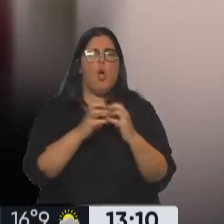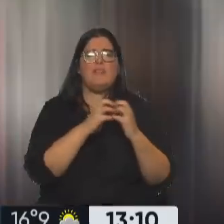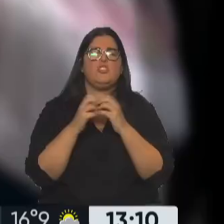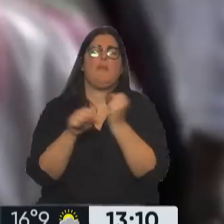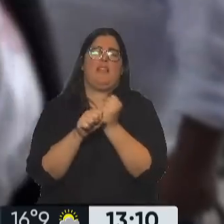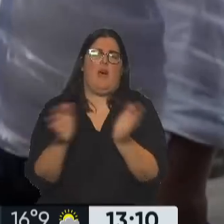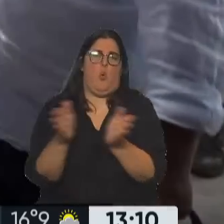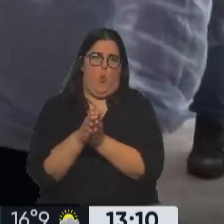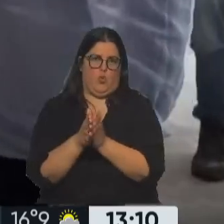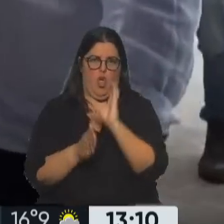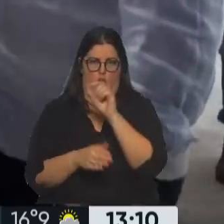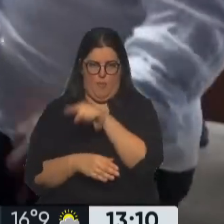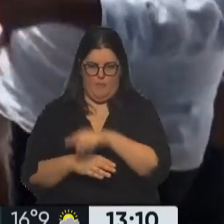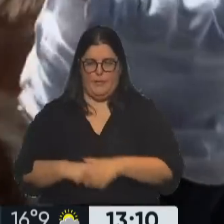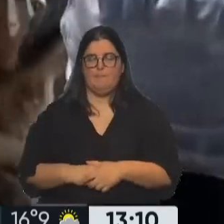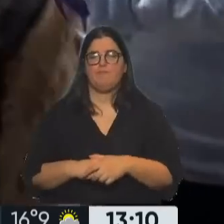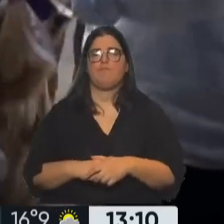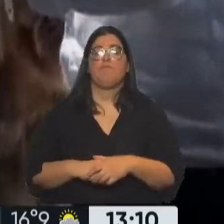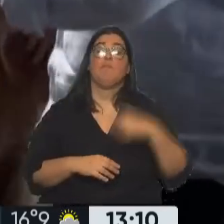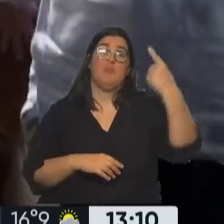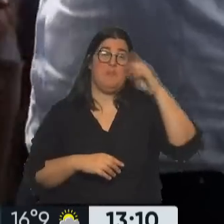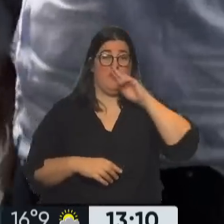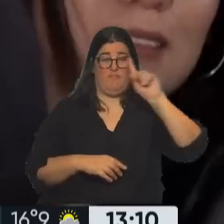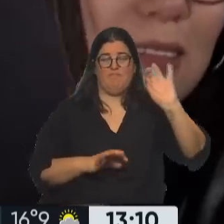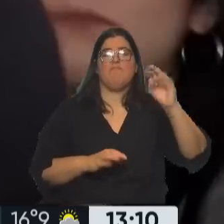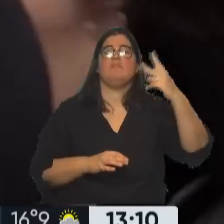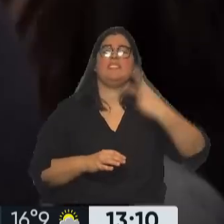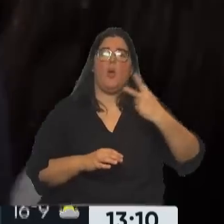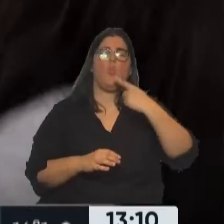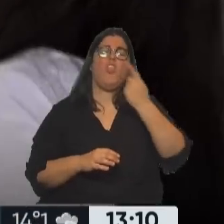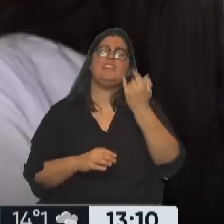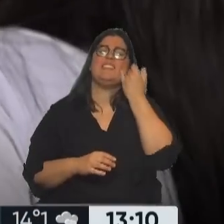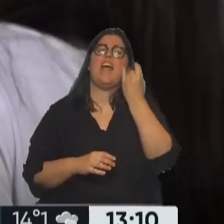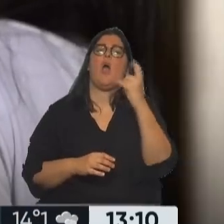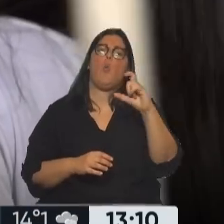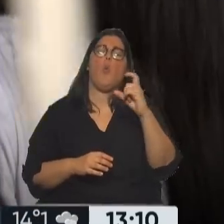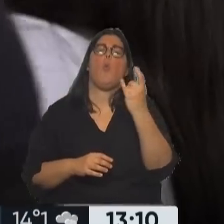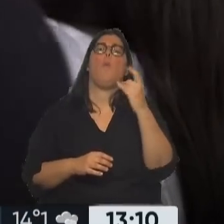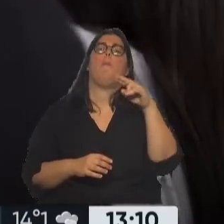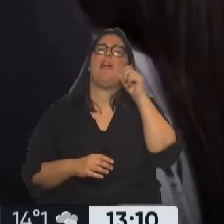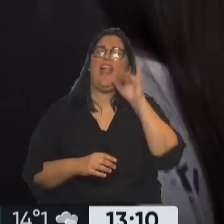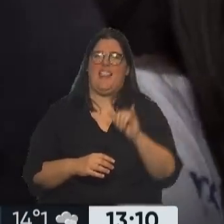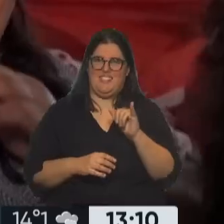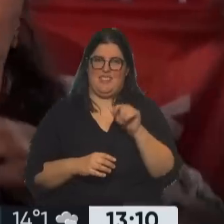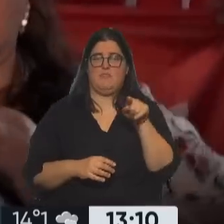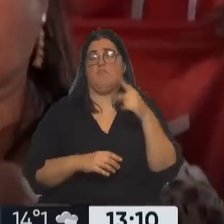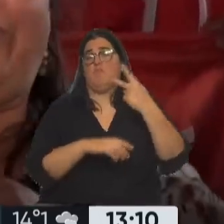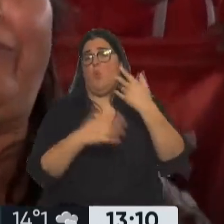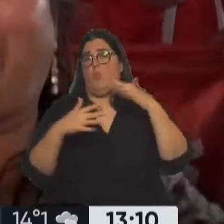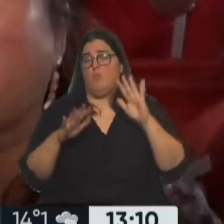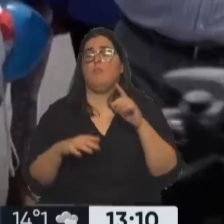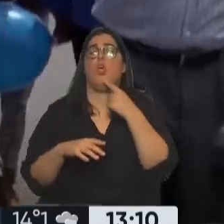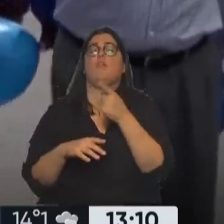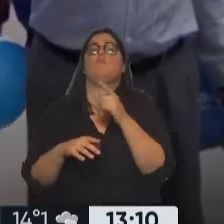conjunto. En el segundo lugar, algunos sondeos ubican a Yacu Pérez de la coalición Claro que se puede, en la que